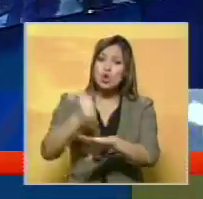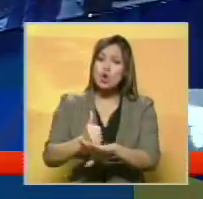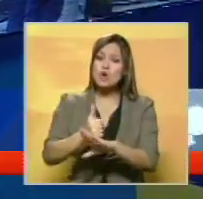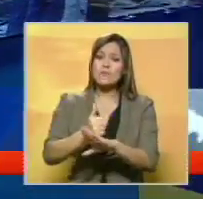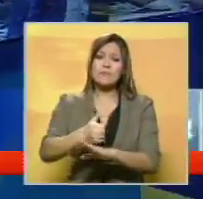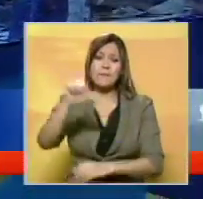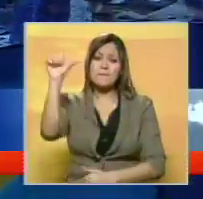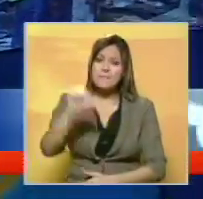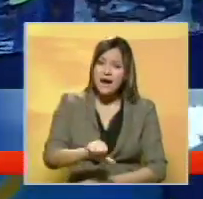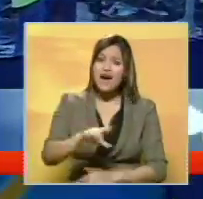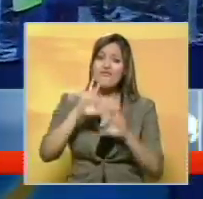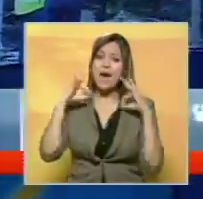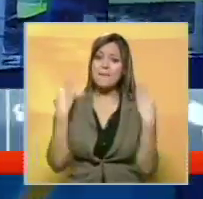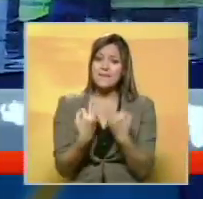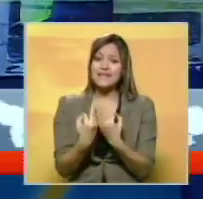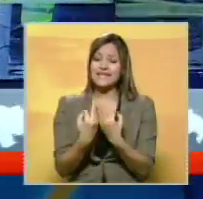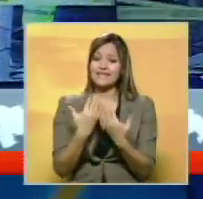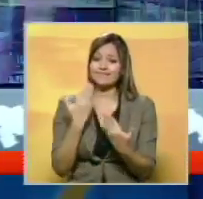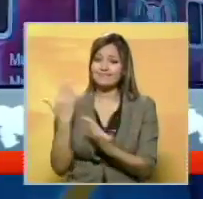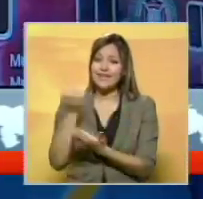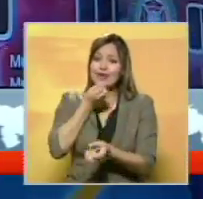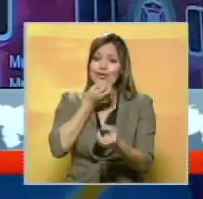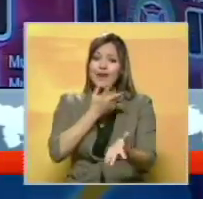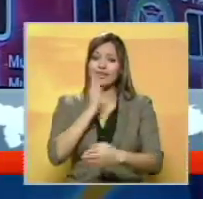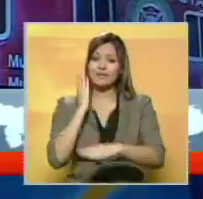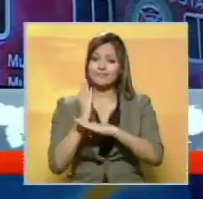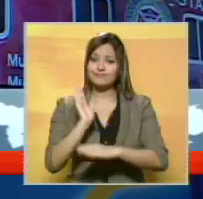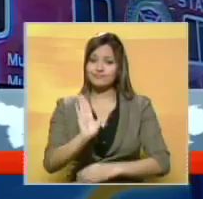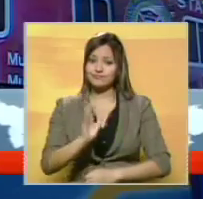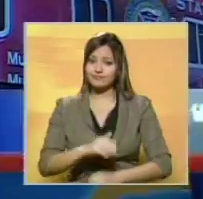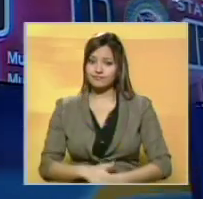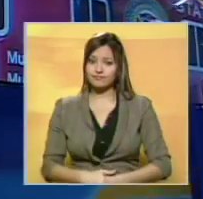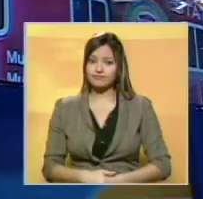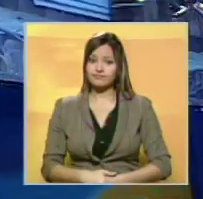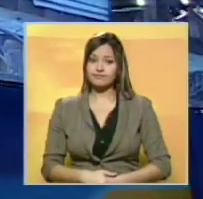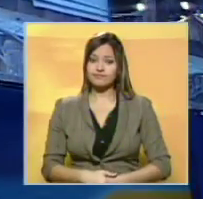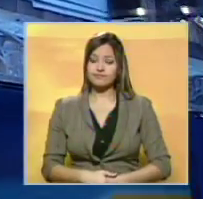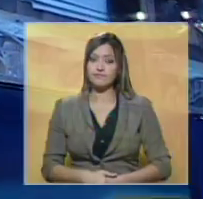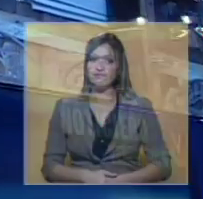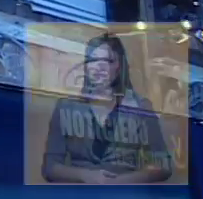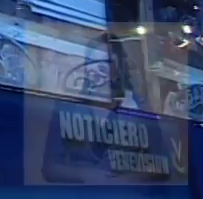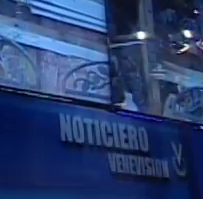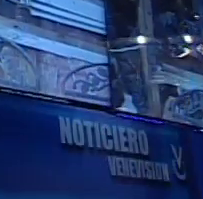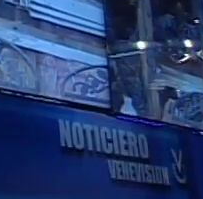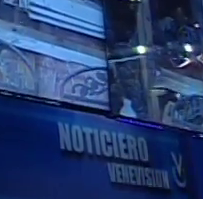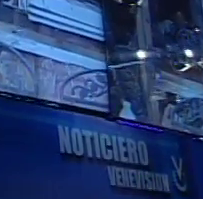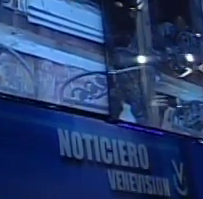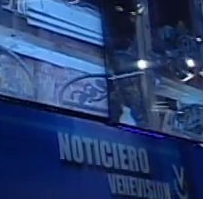terrible tragedia familiar. Detalles en breve.